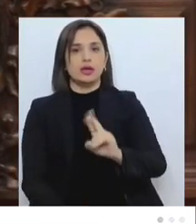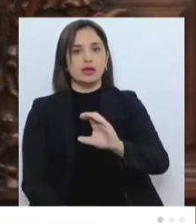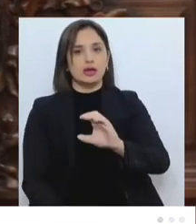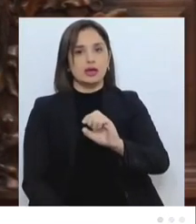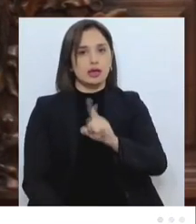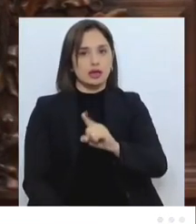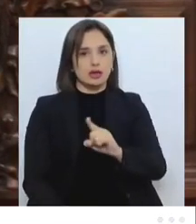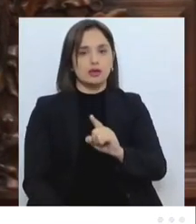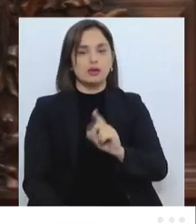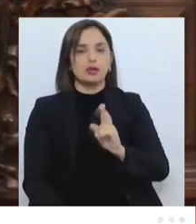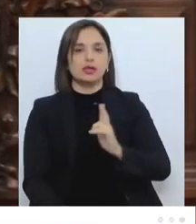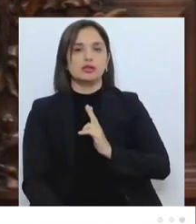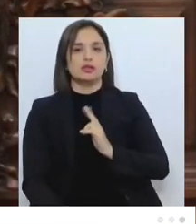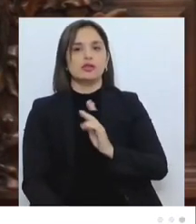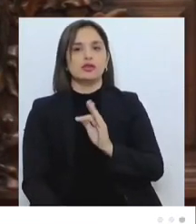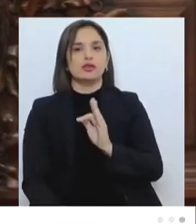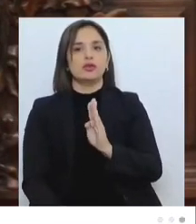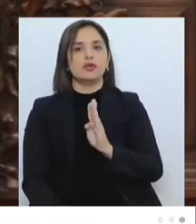Bilbao.